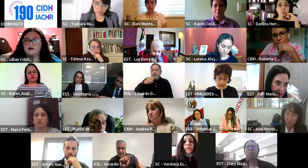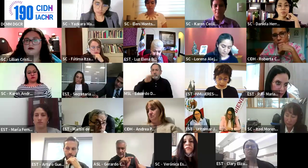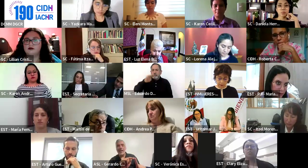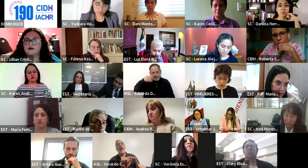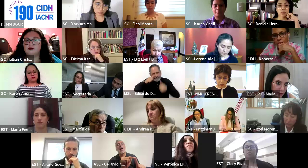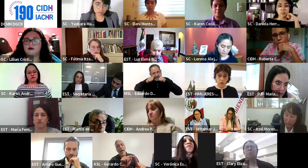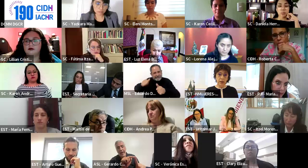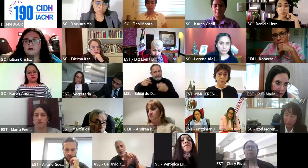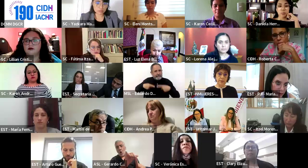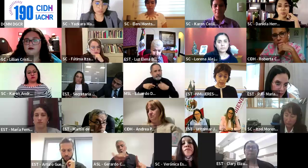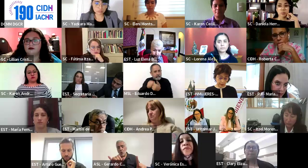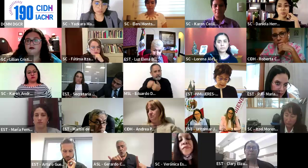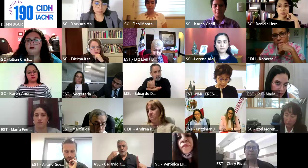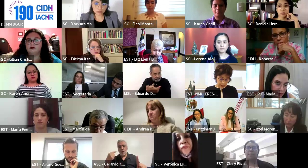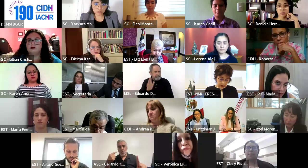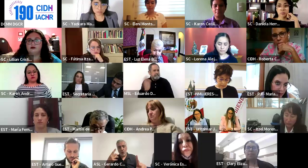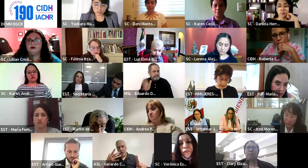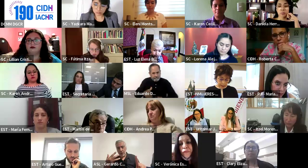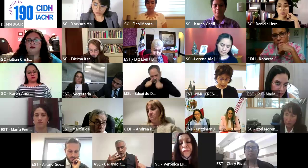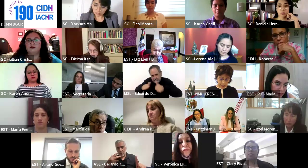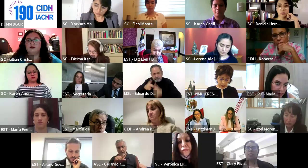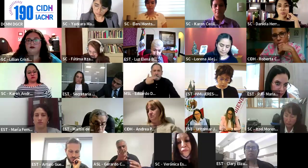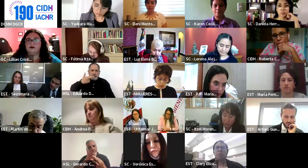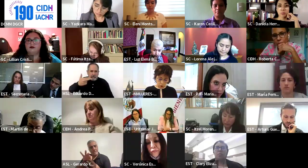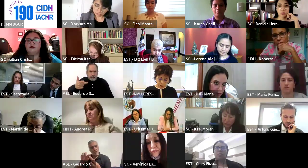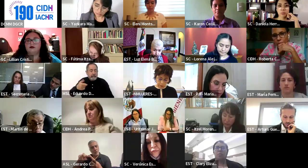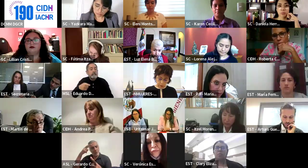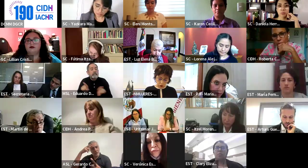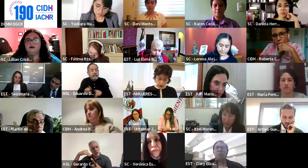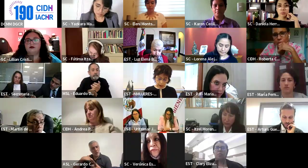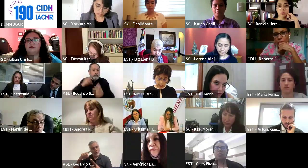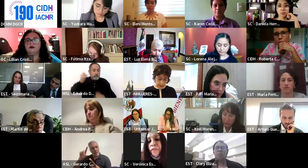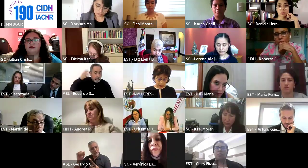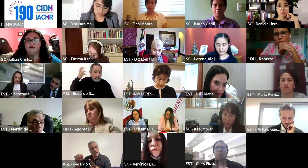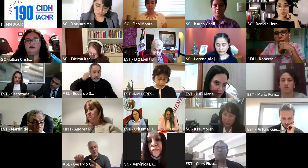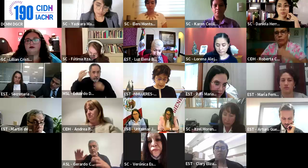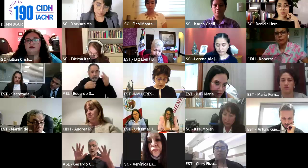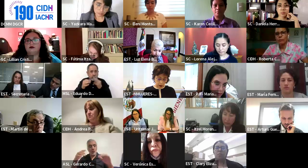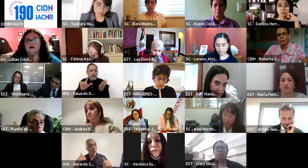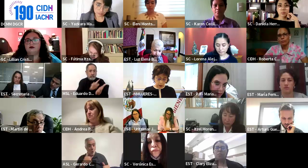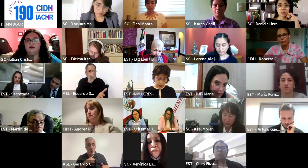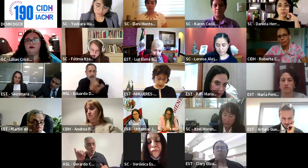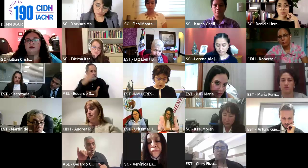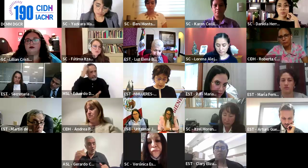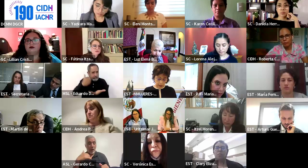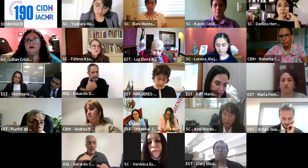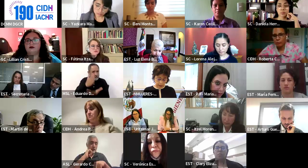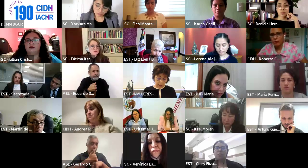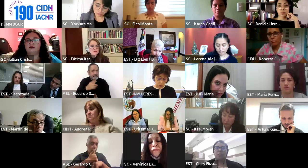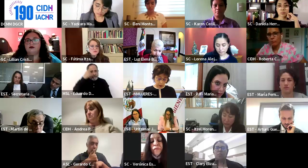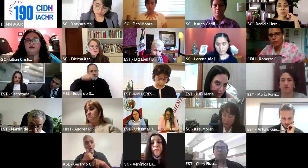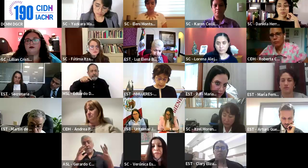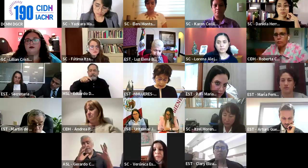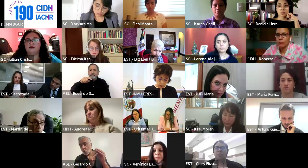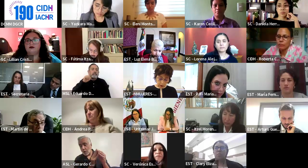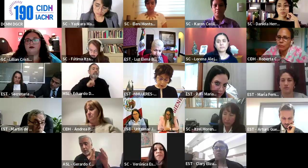atención integral a personas con discapacidad. Además, se han realizado foros para promocionar la Ley General de Acceso a la Mujer, a la Violen de